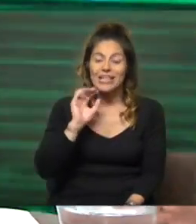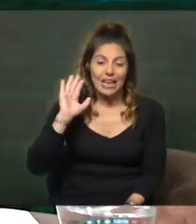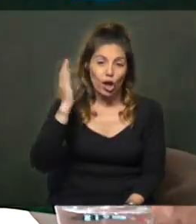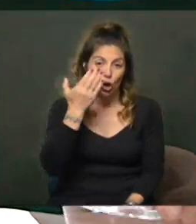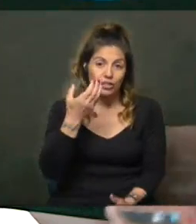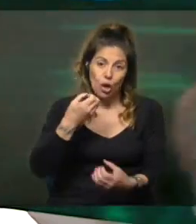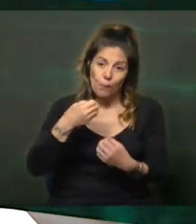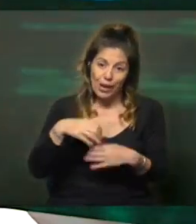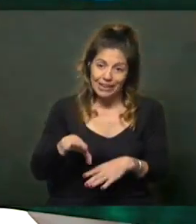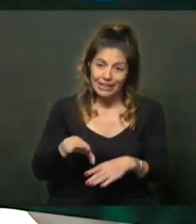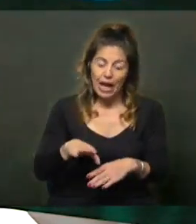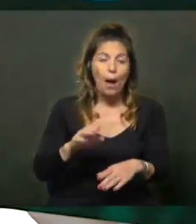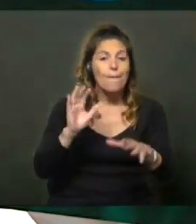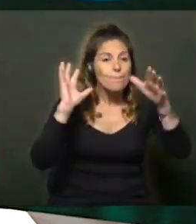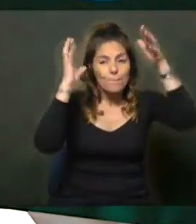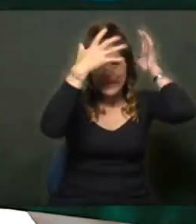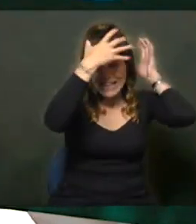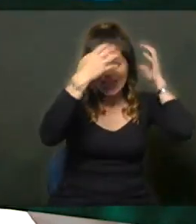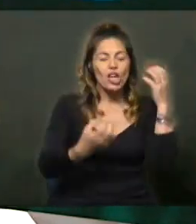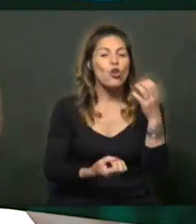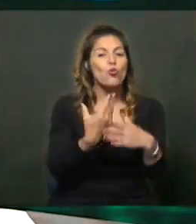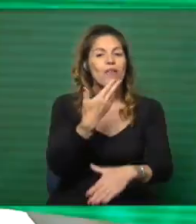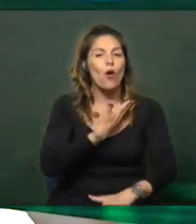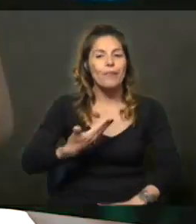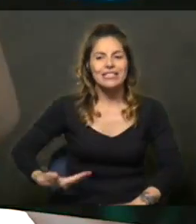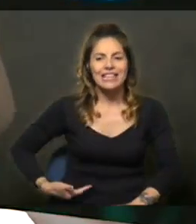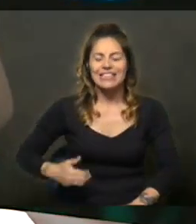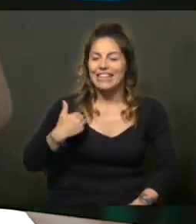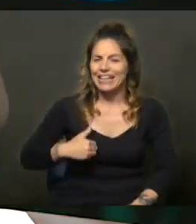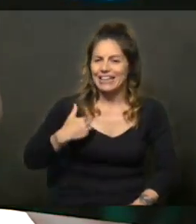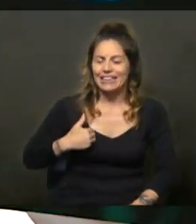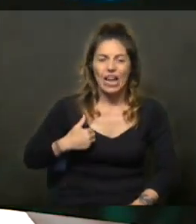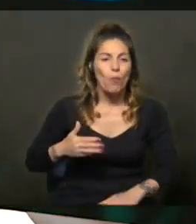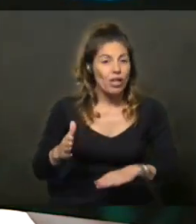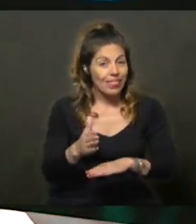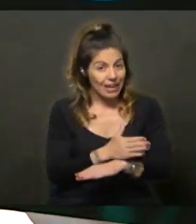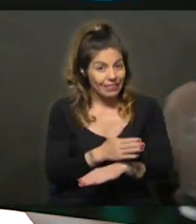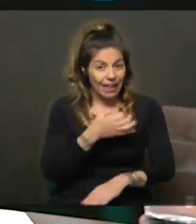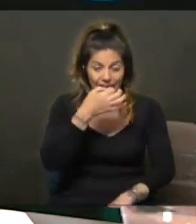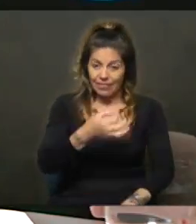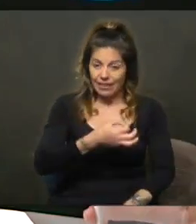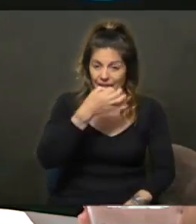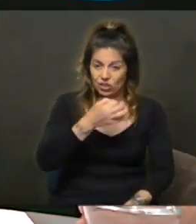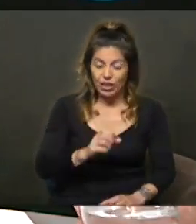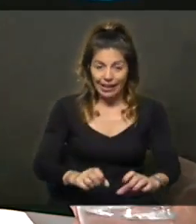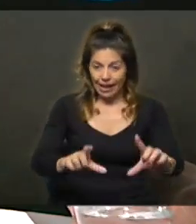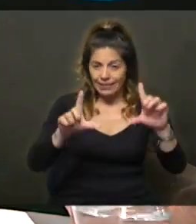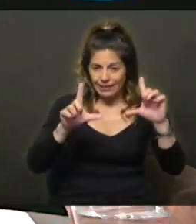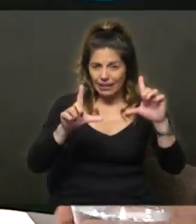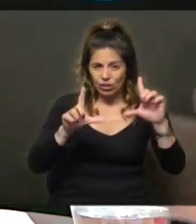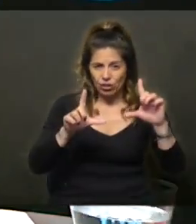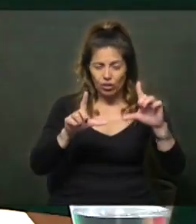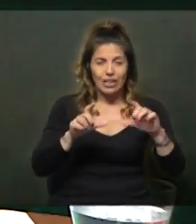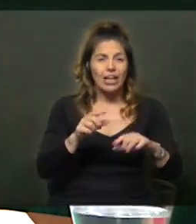derrota Javier Miley será el nuevo presidente de Argentina algun muy adelantadas Perdón las declaraciones del candidato en este